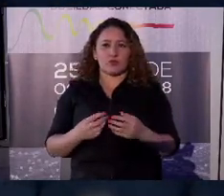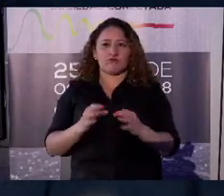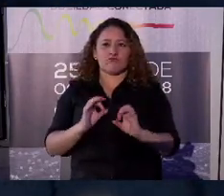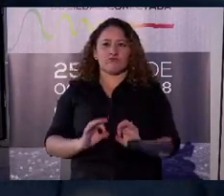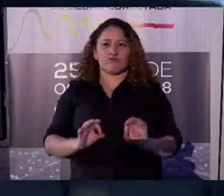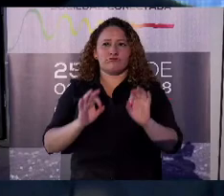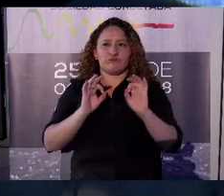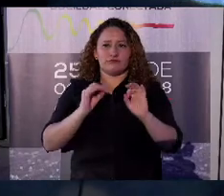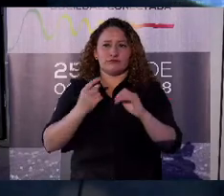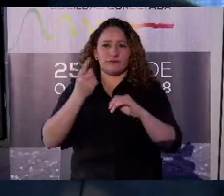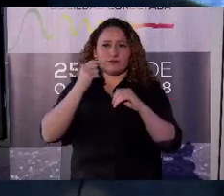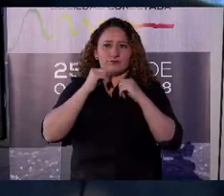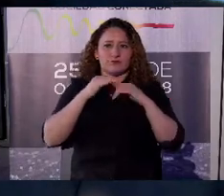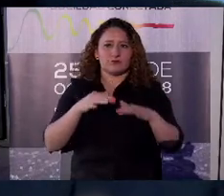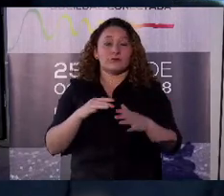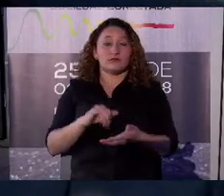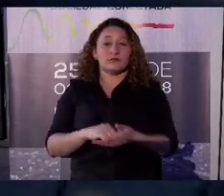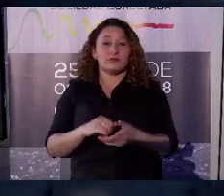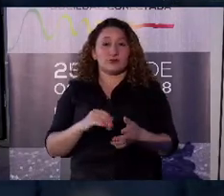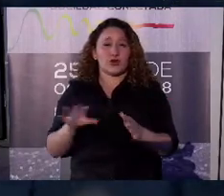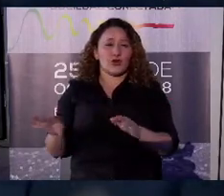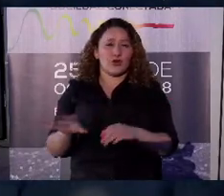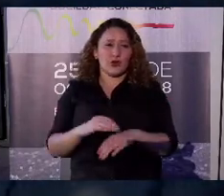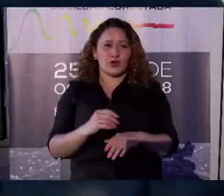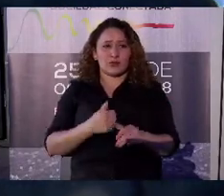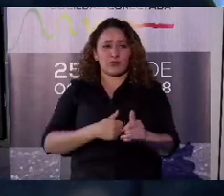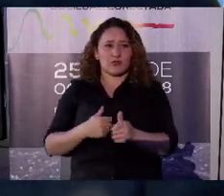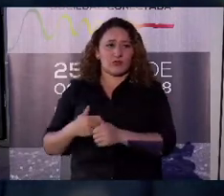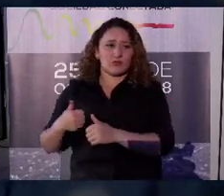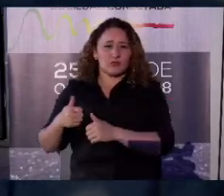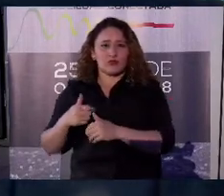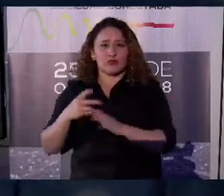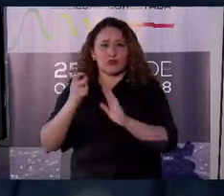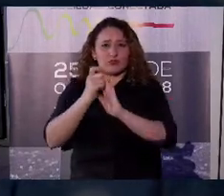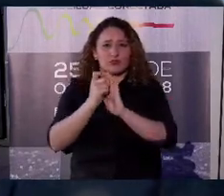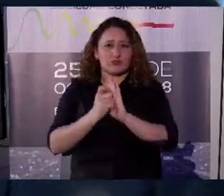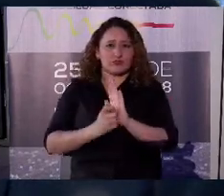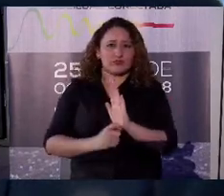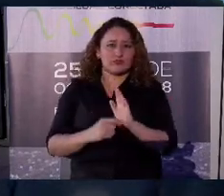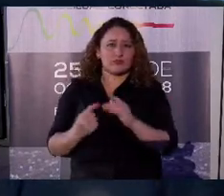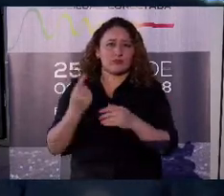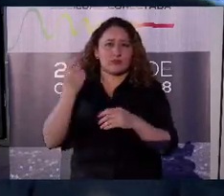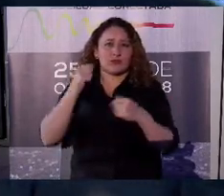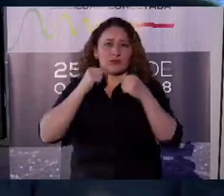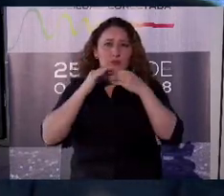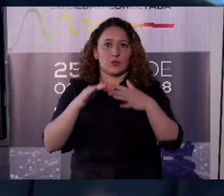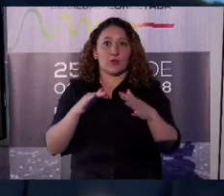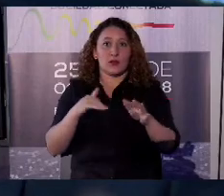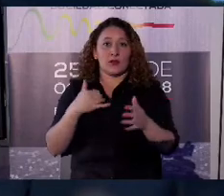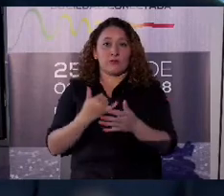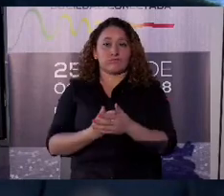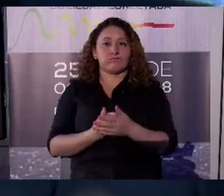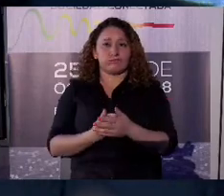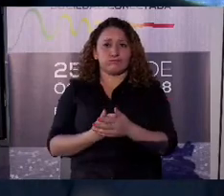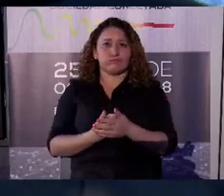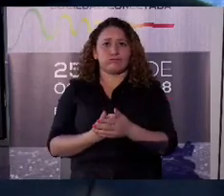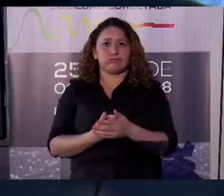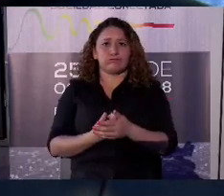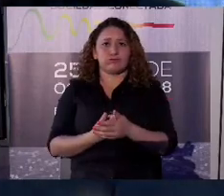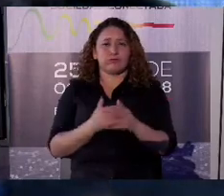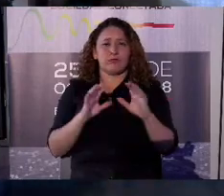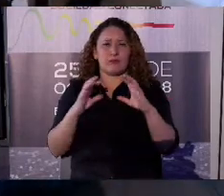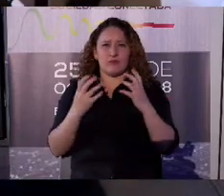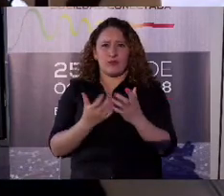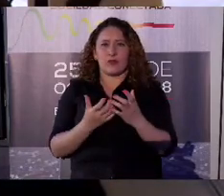públicas. En cada uno, en todos y en cada uno de los factores de políticas públicas que analiza el World Economic Forum, América Latina